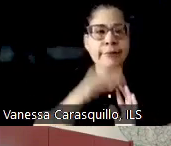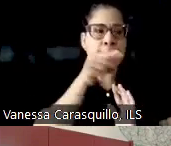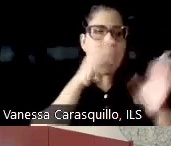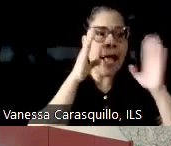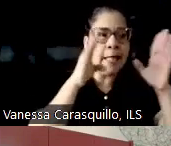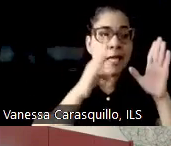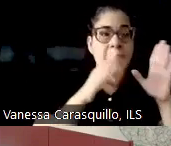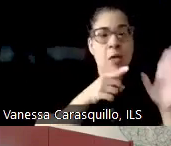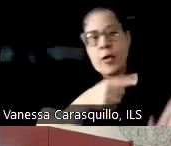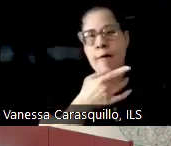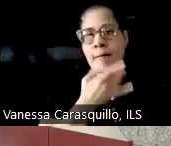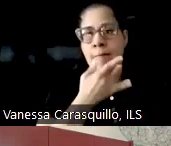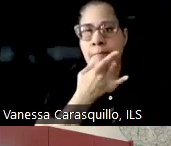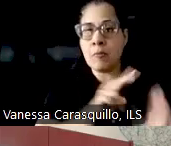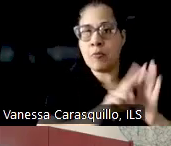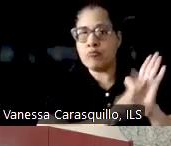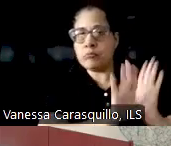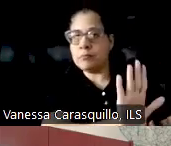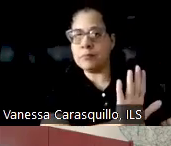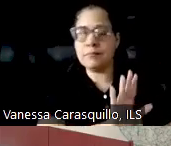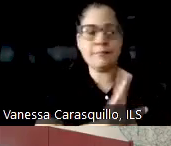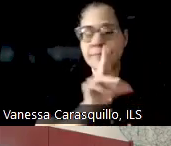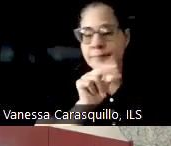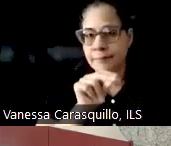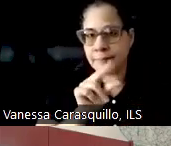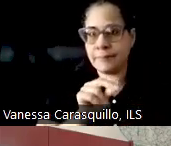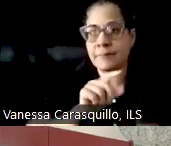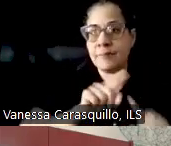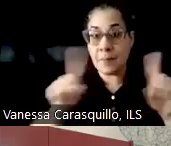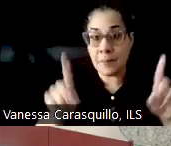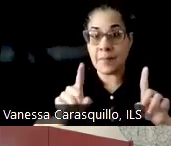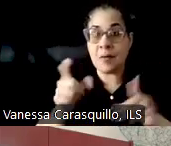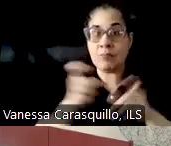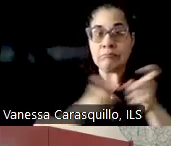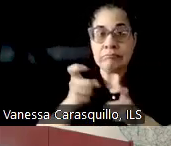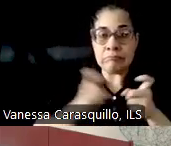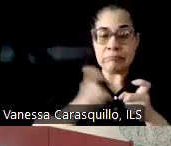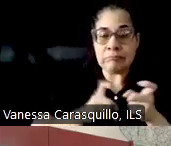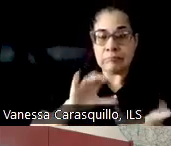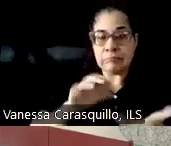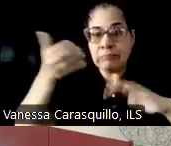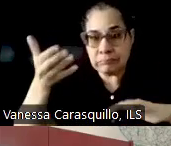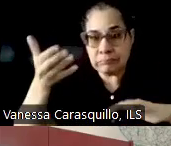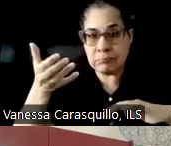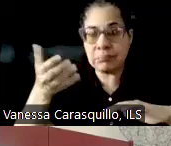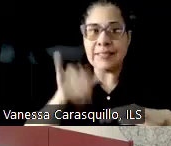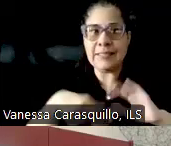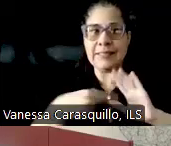gana. Y no es así, es que la disregulación en la atención se manifiesta de esa